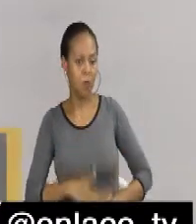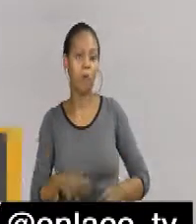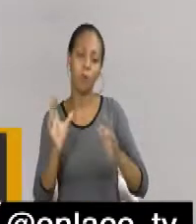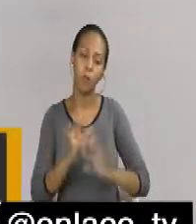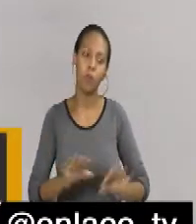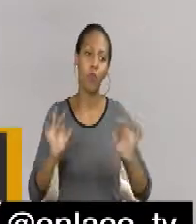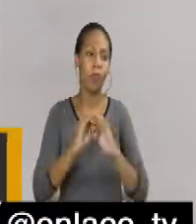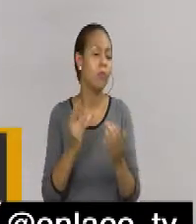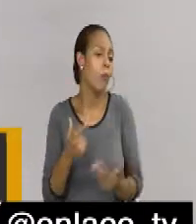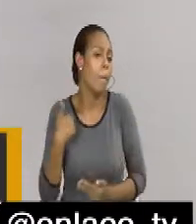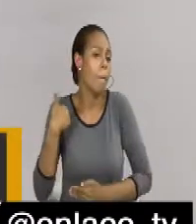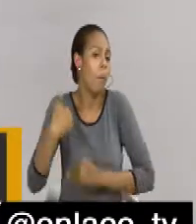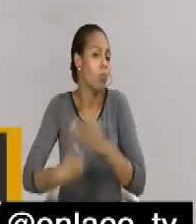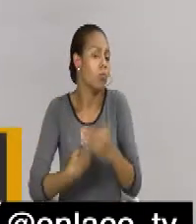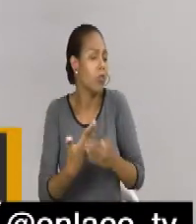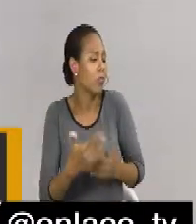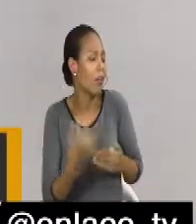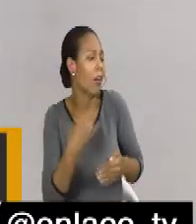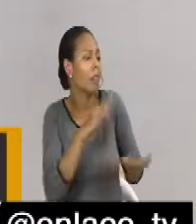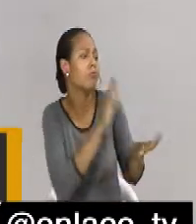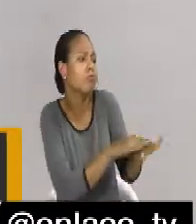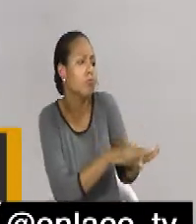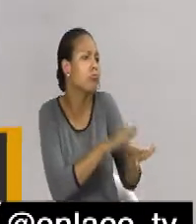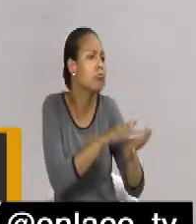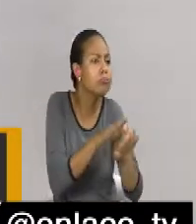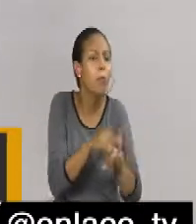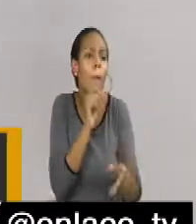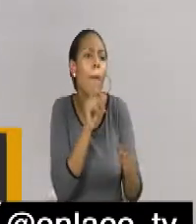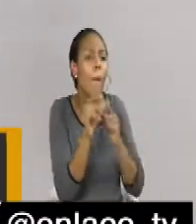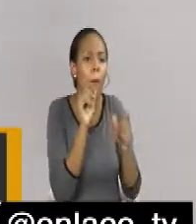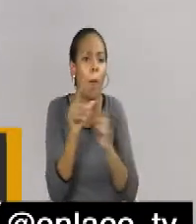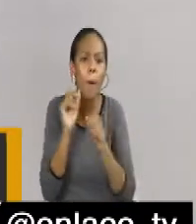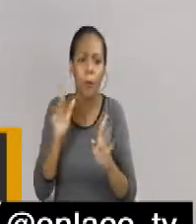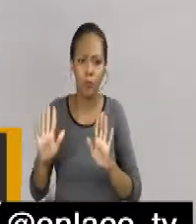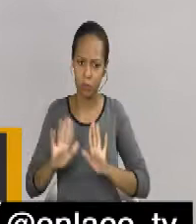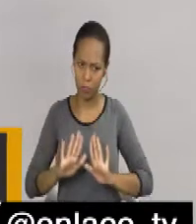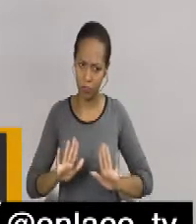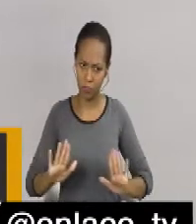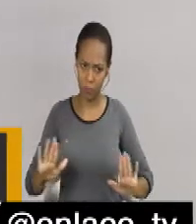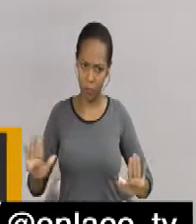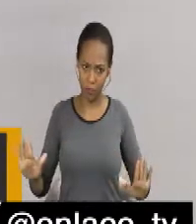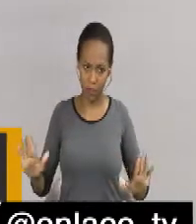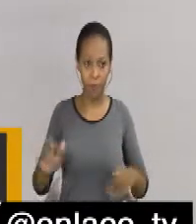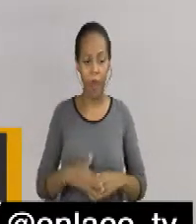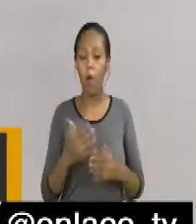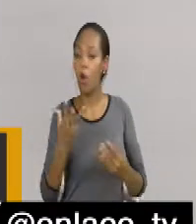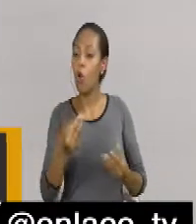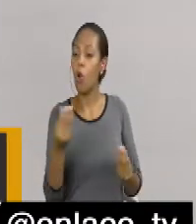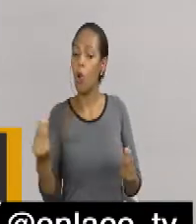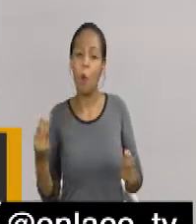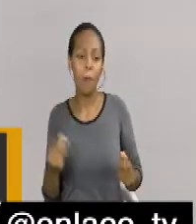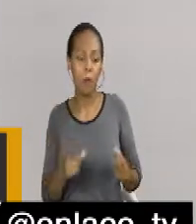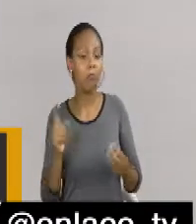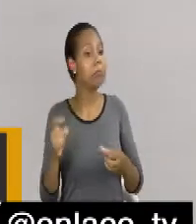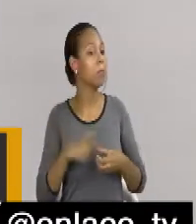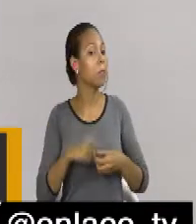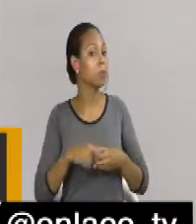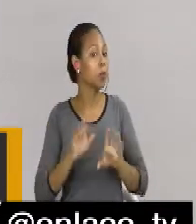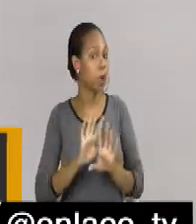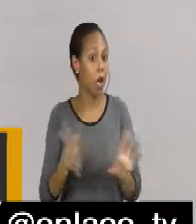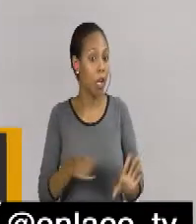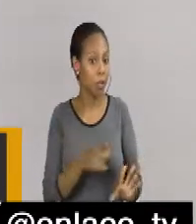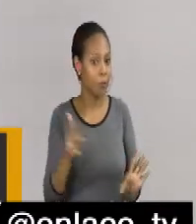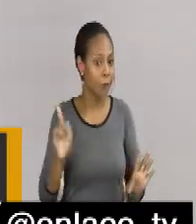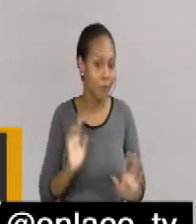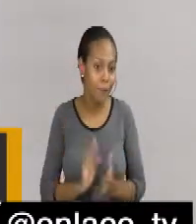un proceso de consulta. Y que pues en estos momentos los únicos grupos que están inscritos son estos. Hemos conocido,